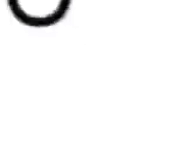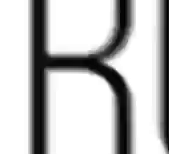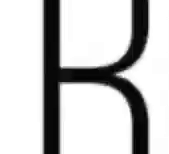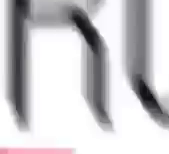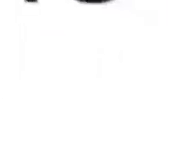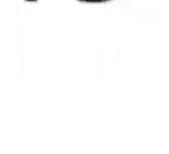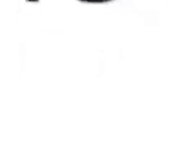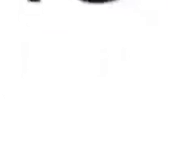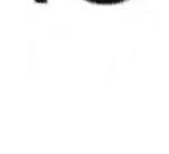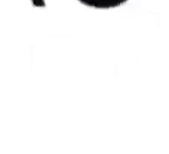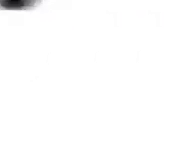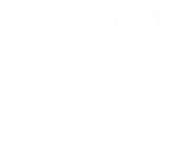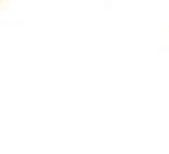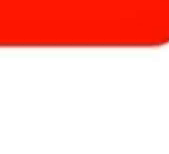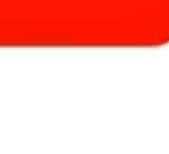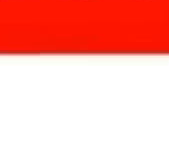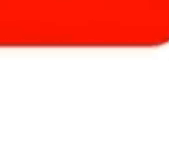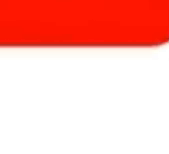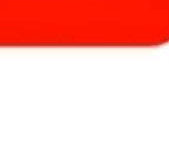por qué